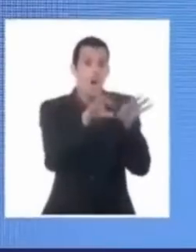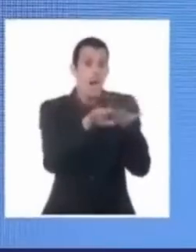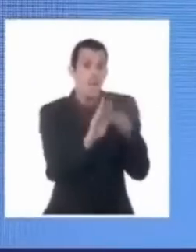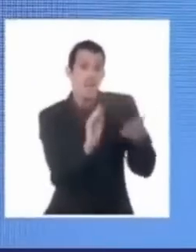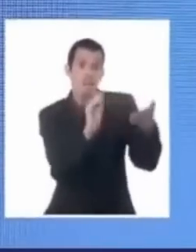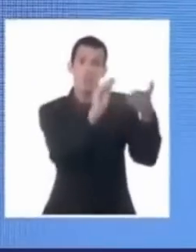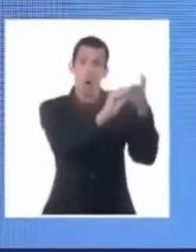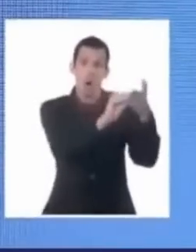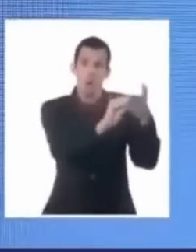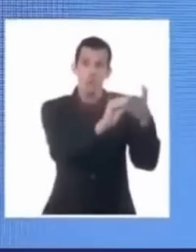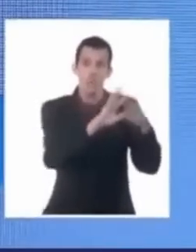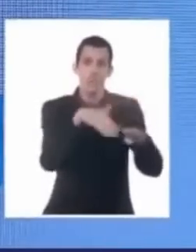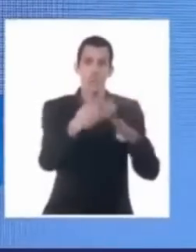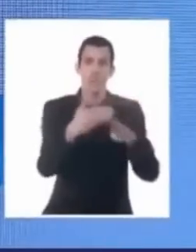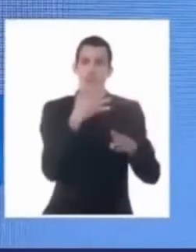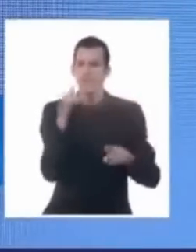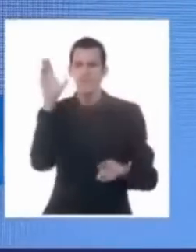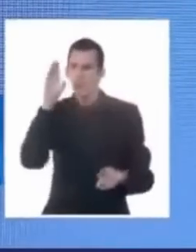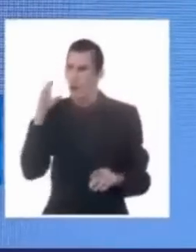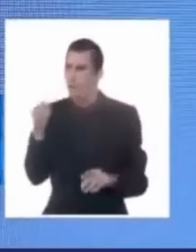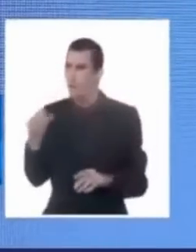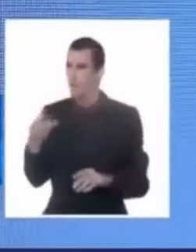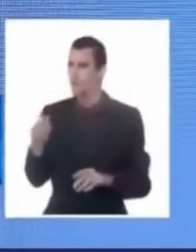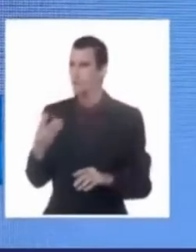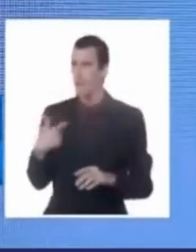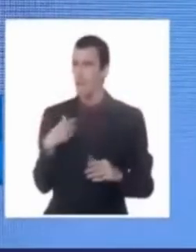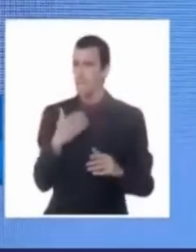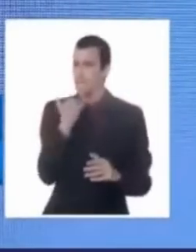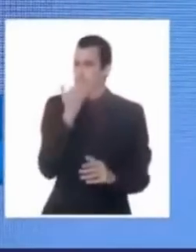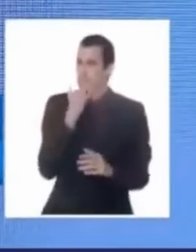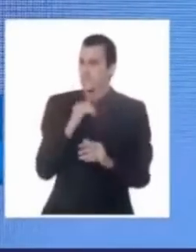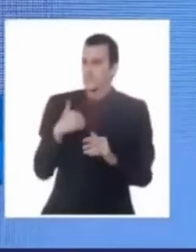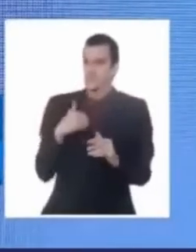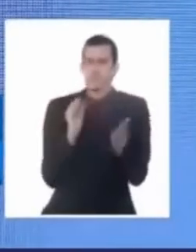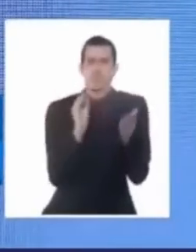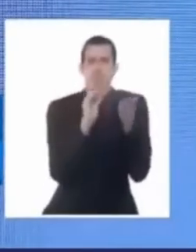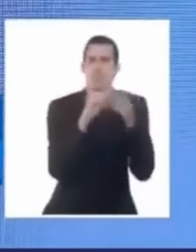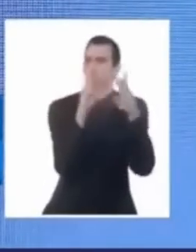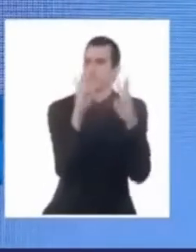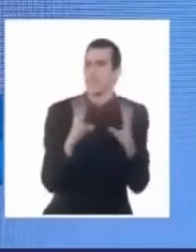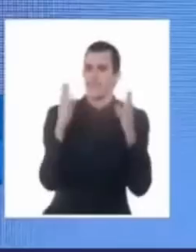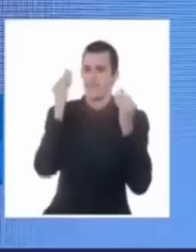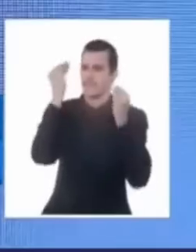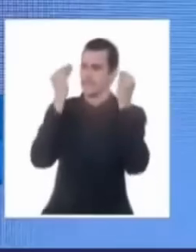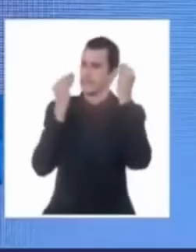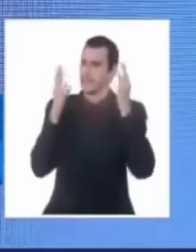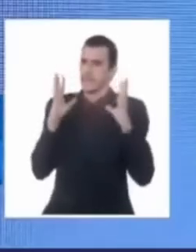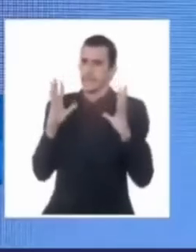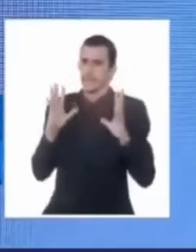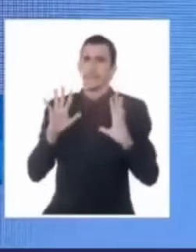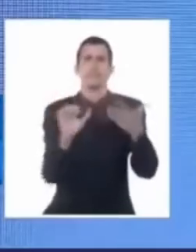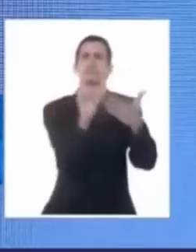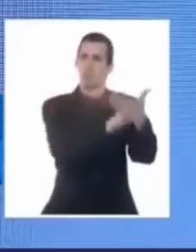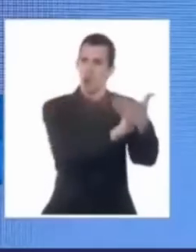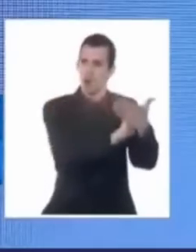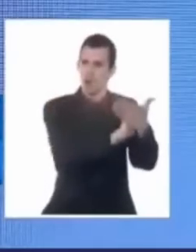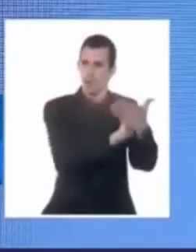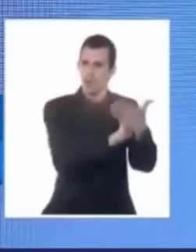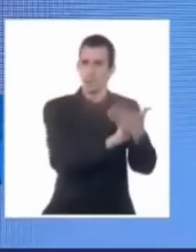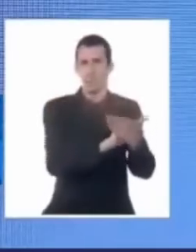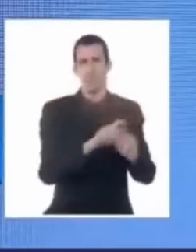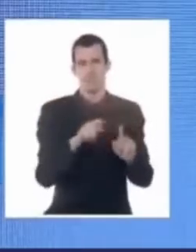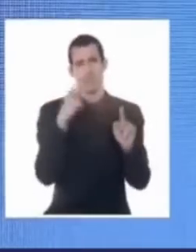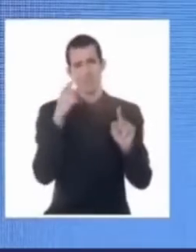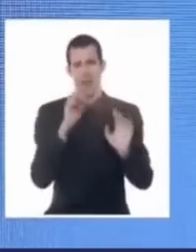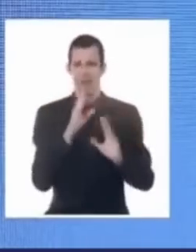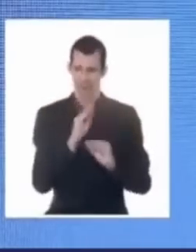bien dijiste sí de las redes sociales Humberto todas estas informaciones que tú nos has dado aquí ha traído a colación forman parte de